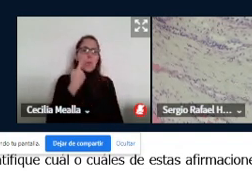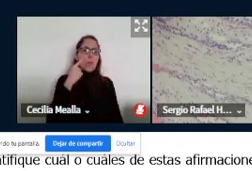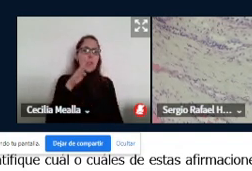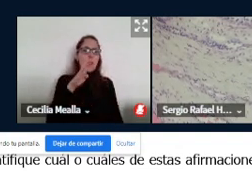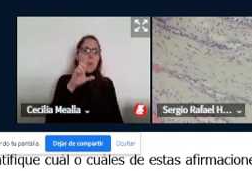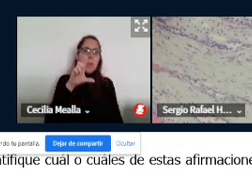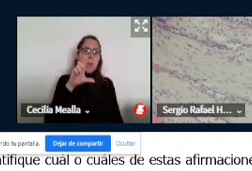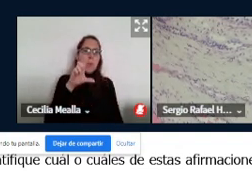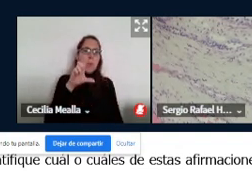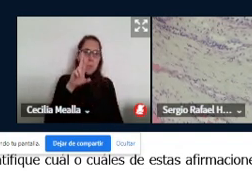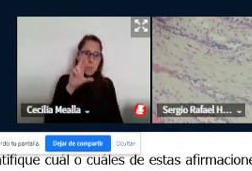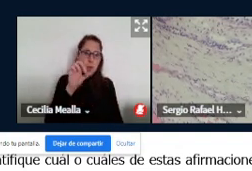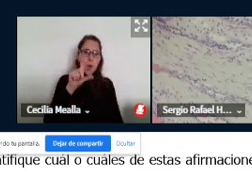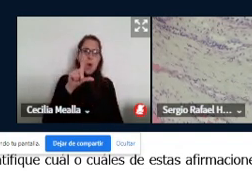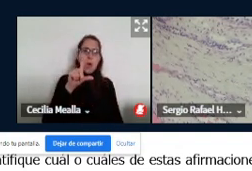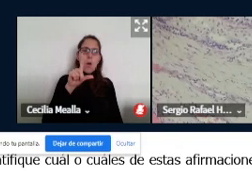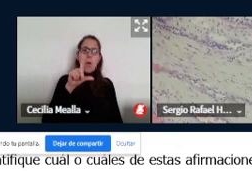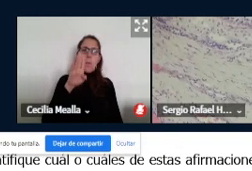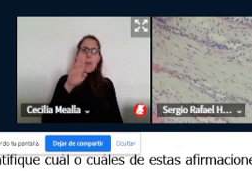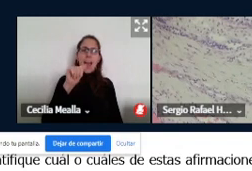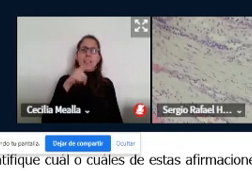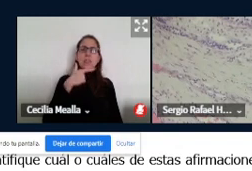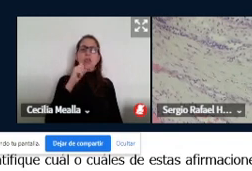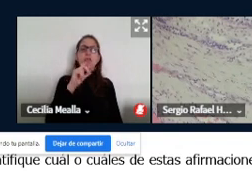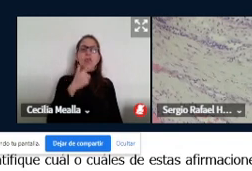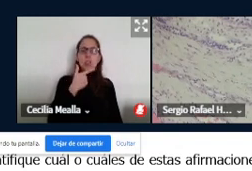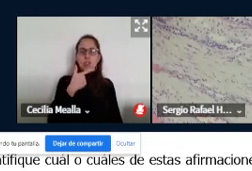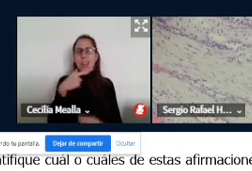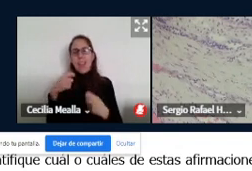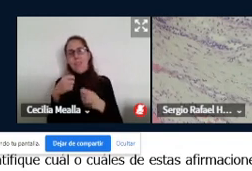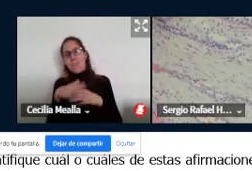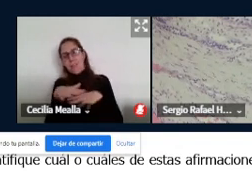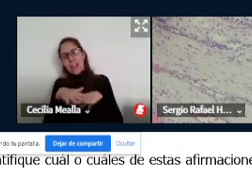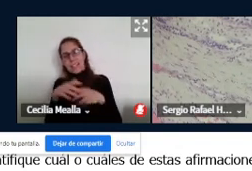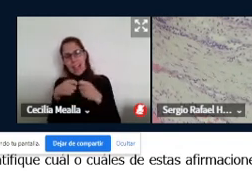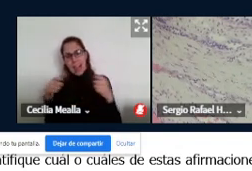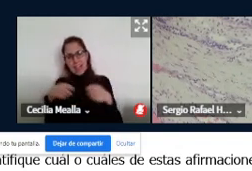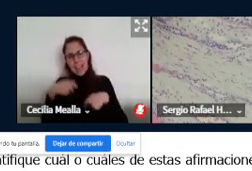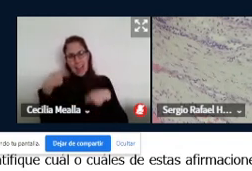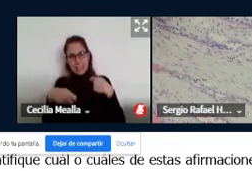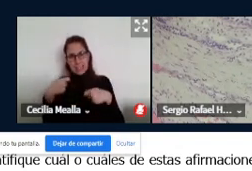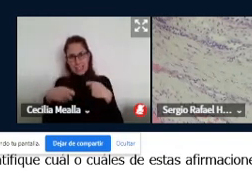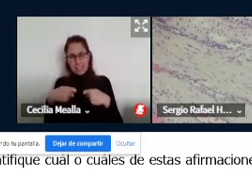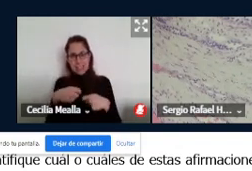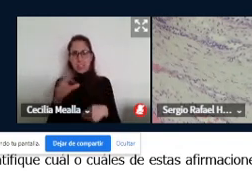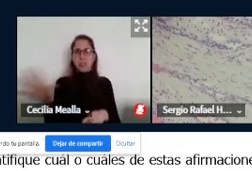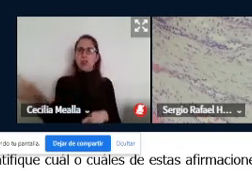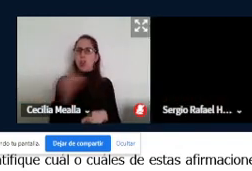Todos dicen verdadero.